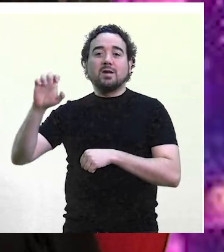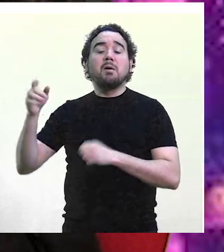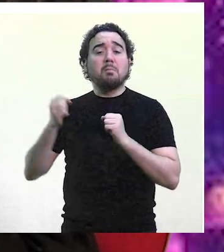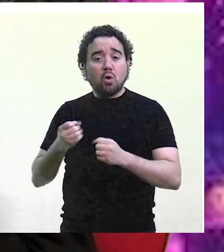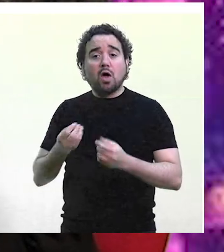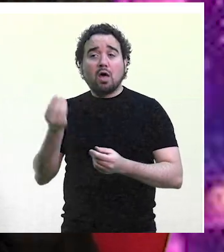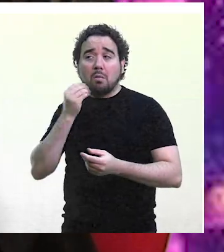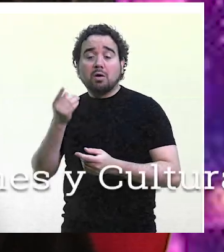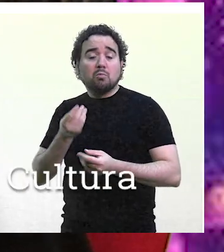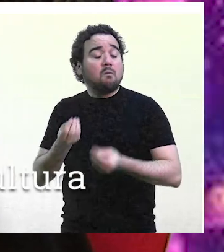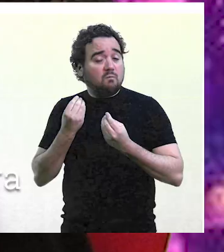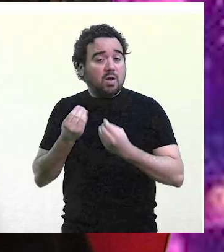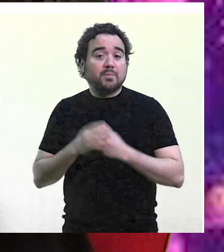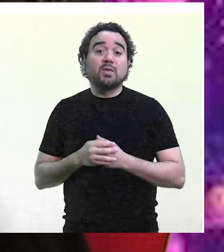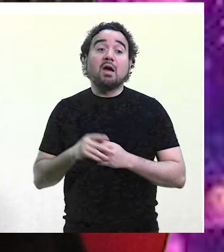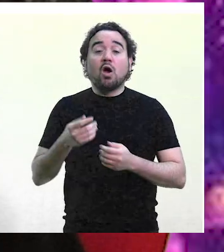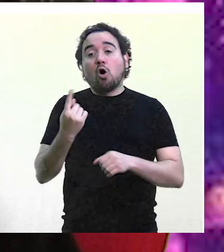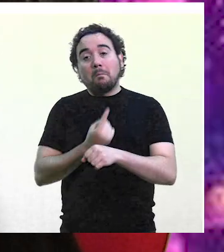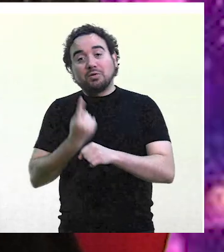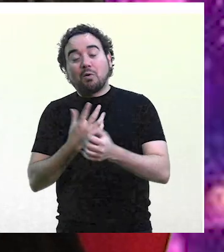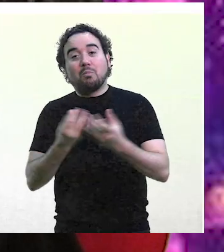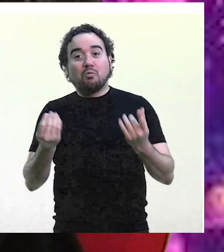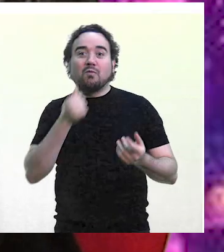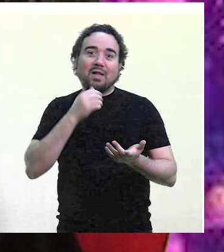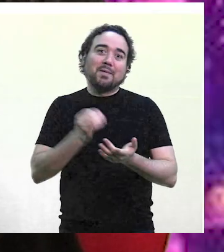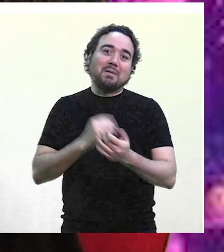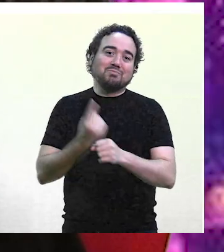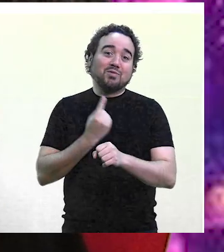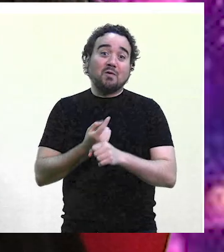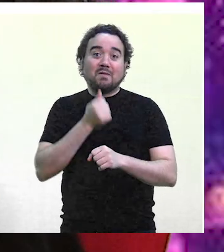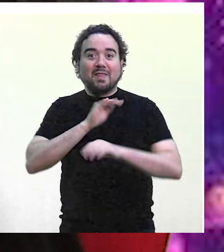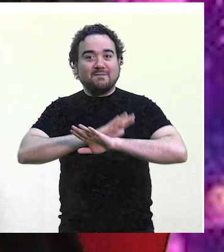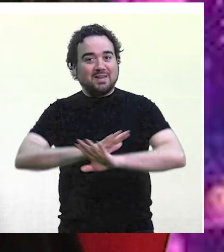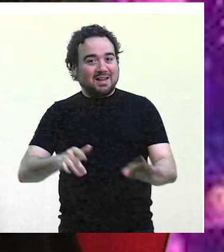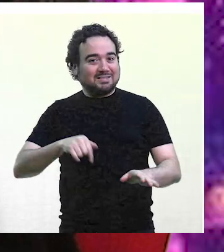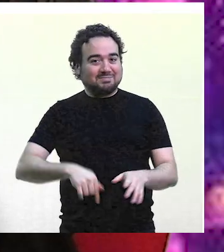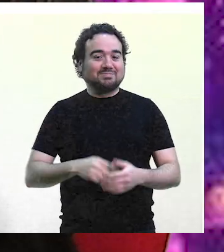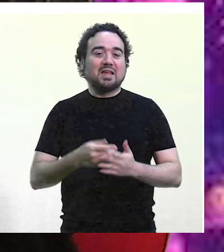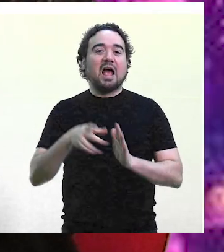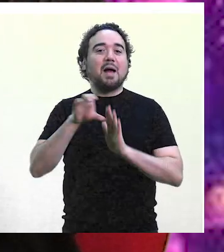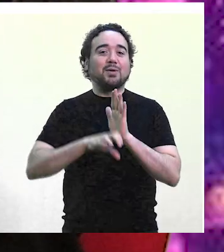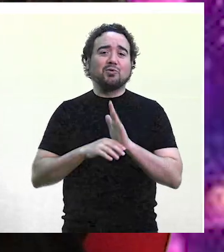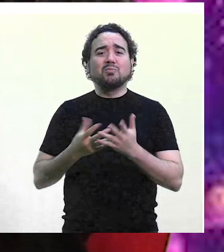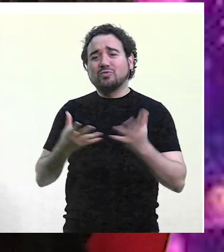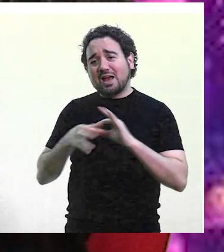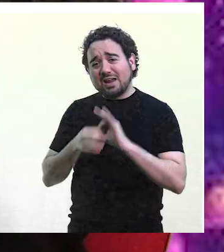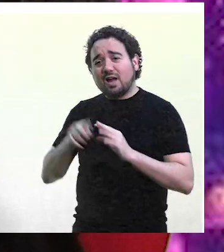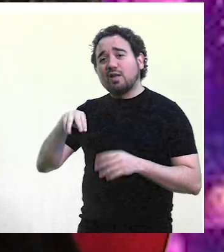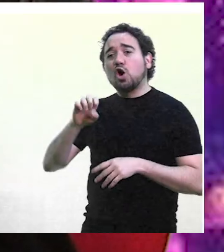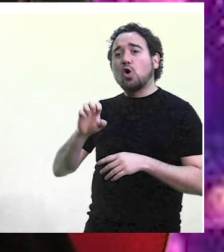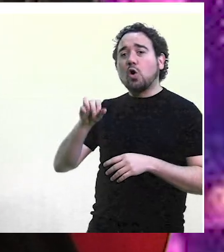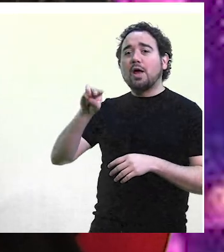Un plato confiable. Bueno, hoy día hemos conversado mucho y nos quedaría mucho más por hablar, pero tenemos que llegar al final de este capítulo. Así que, bueno, lo primero,